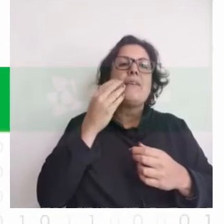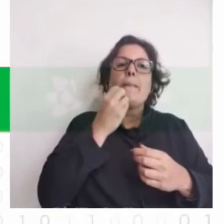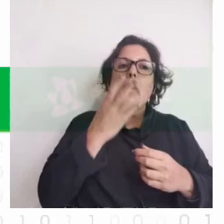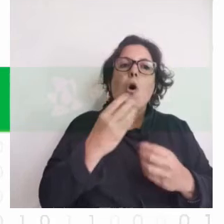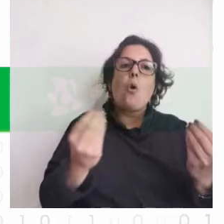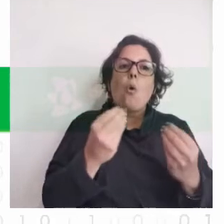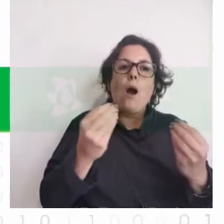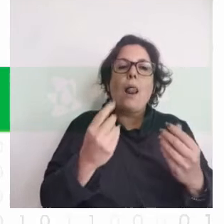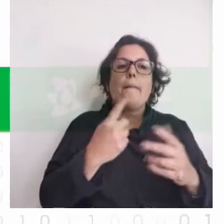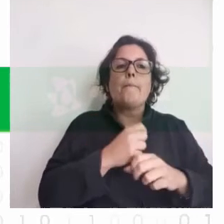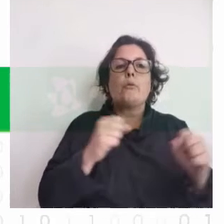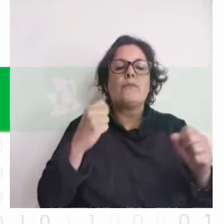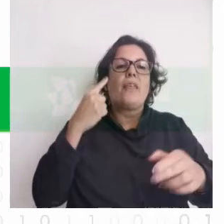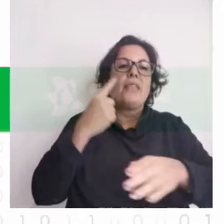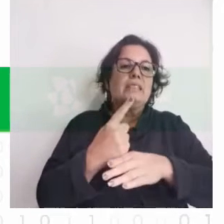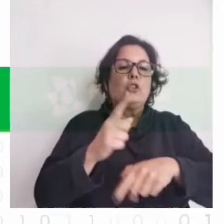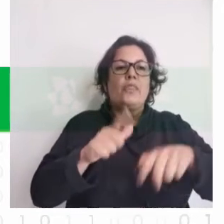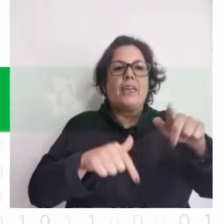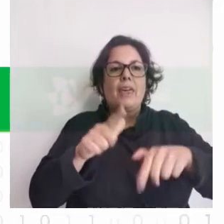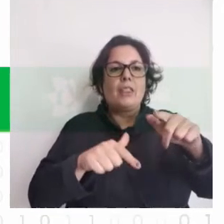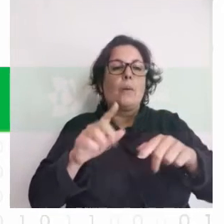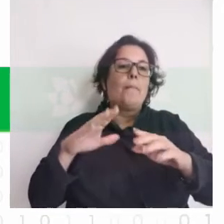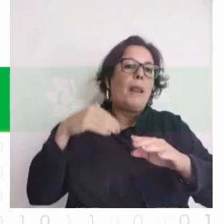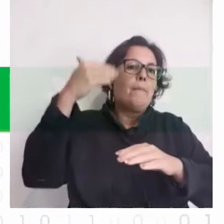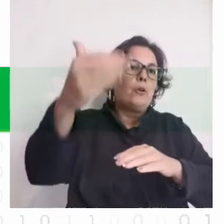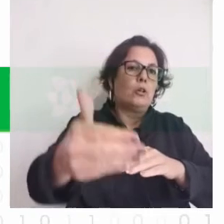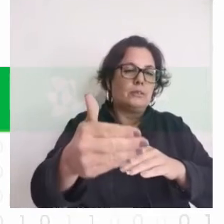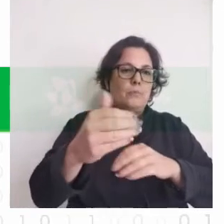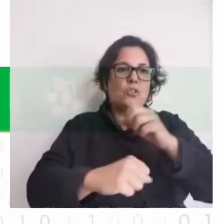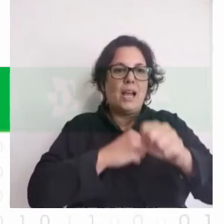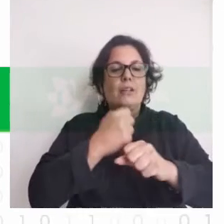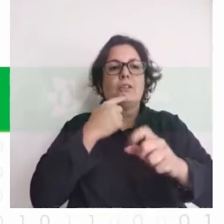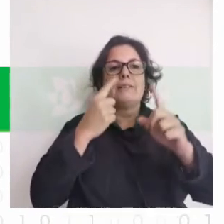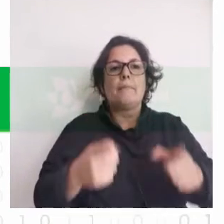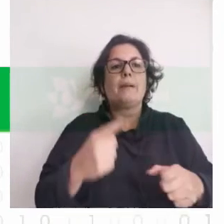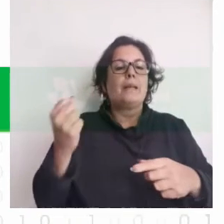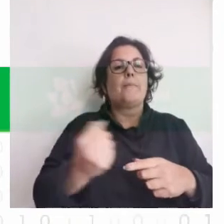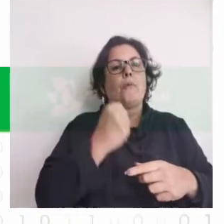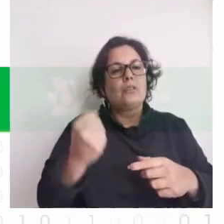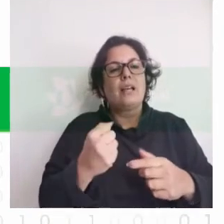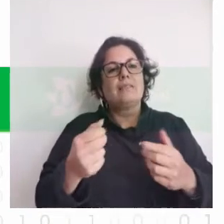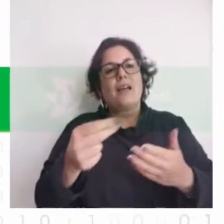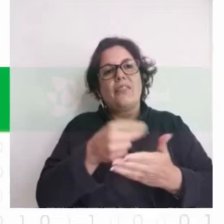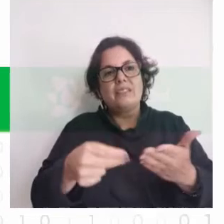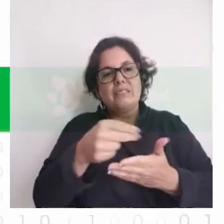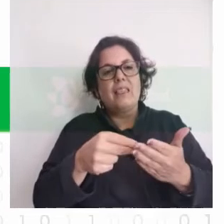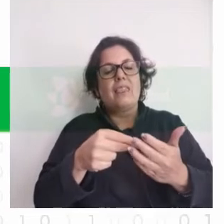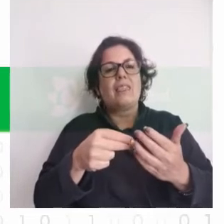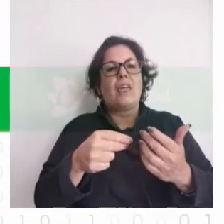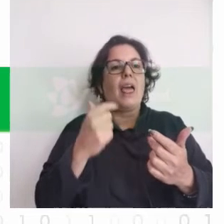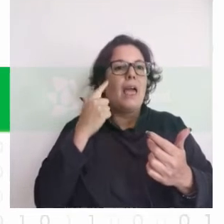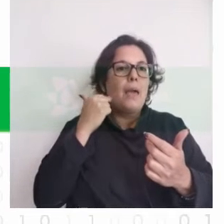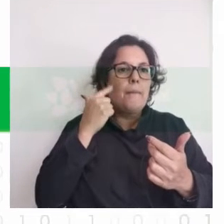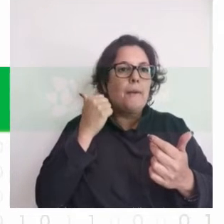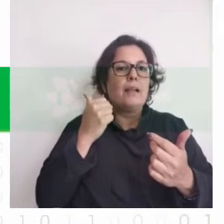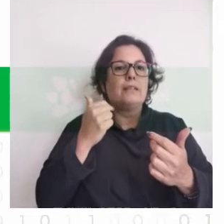una posible decisión de gestión para los próximos años. Por otro lado, también la importancia de diseñar la muestra y el experimento de forma que se minimicen el ruido y